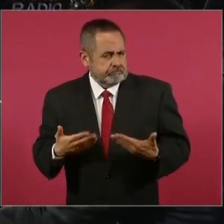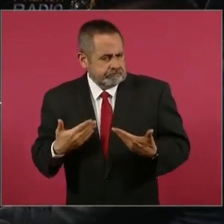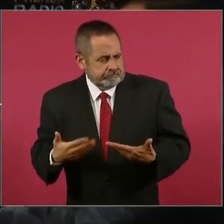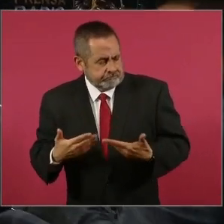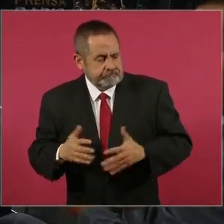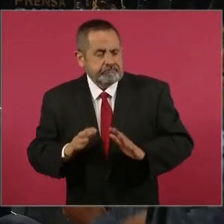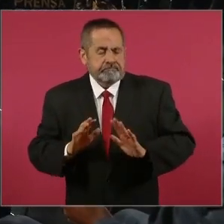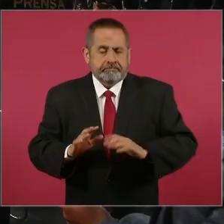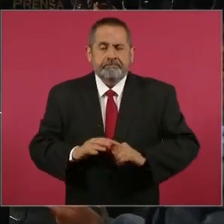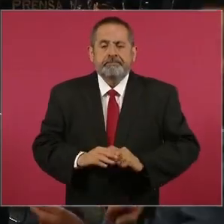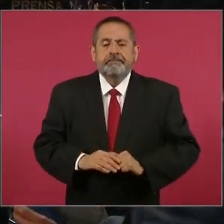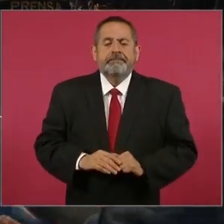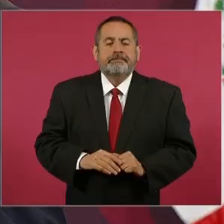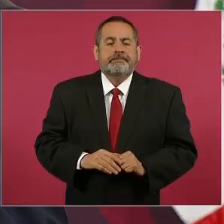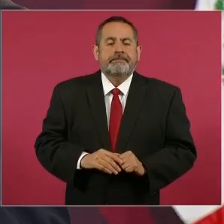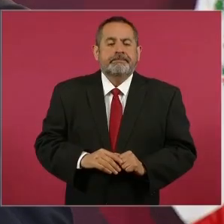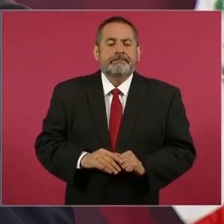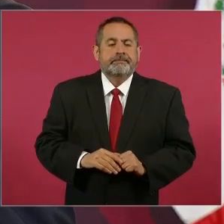las